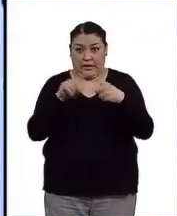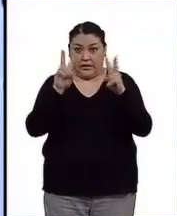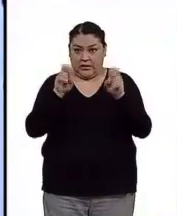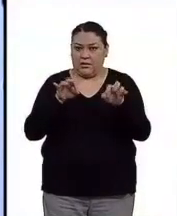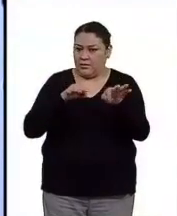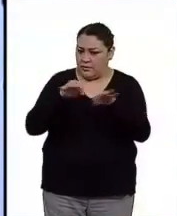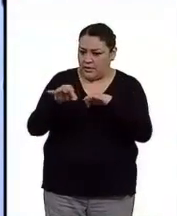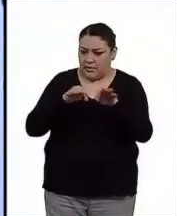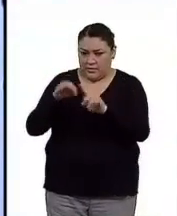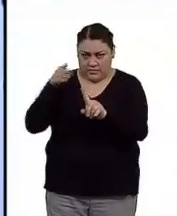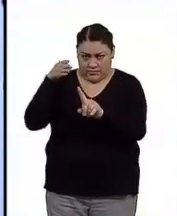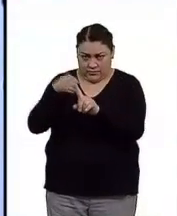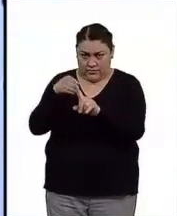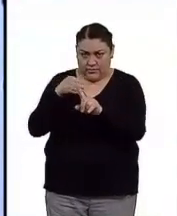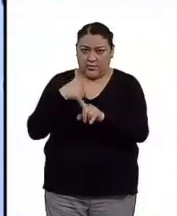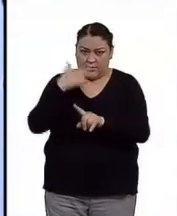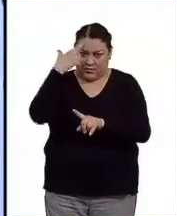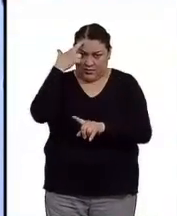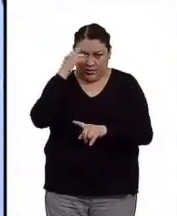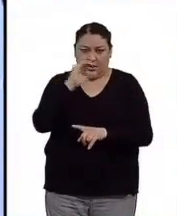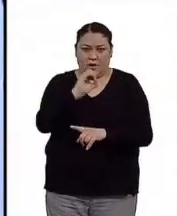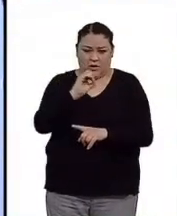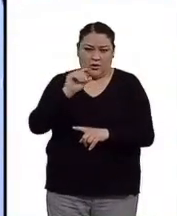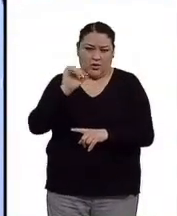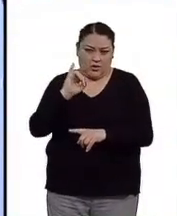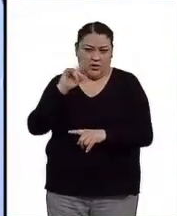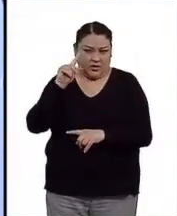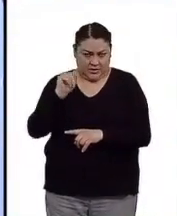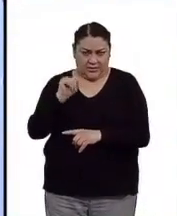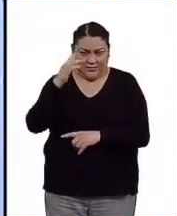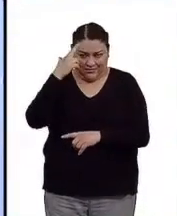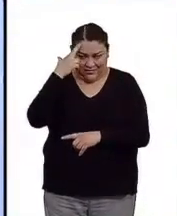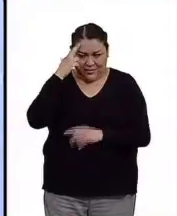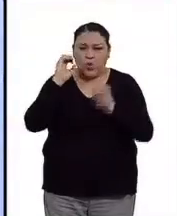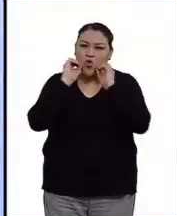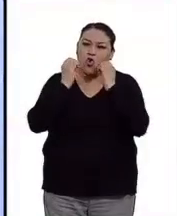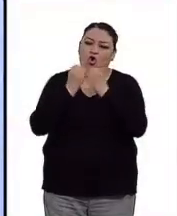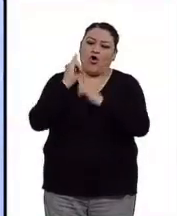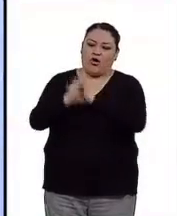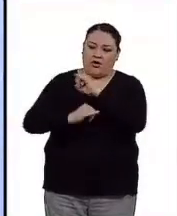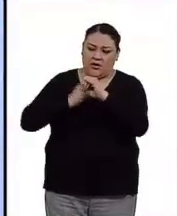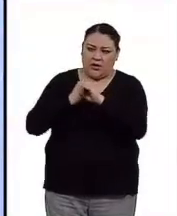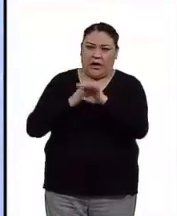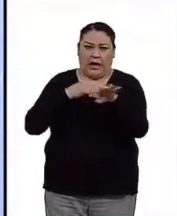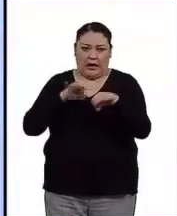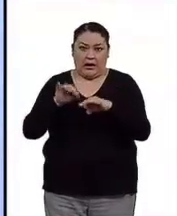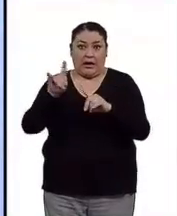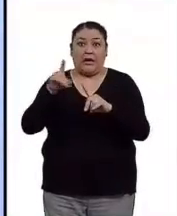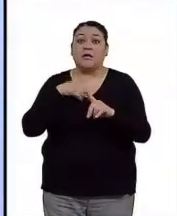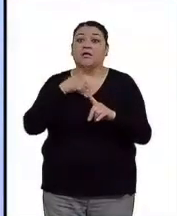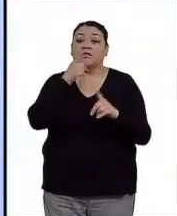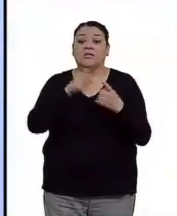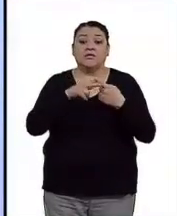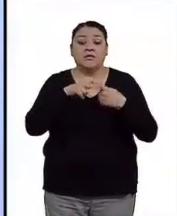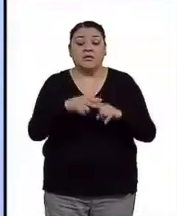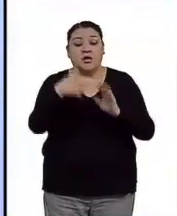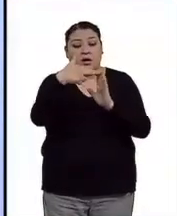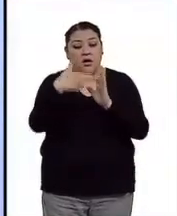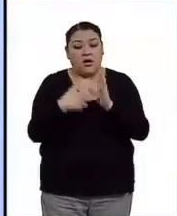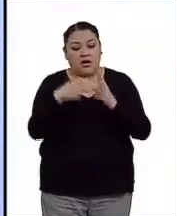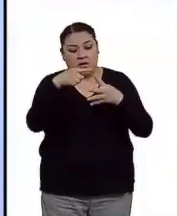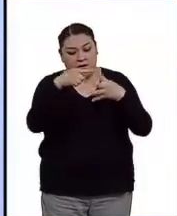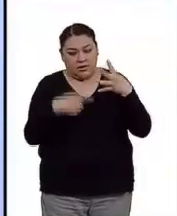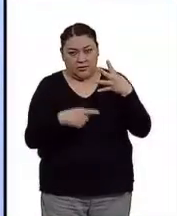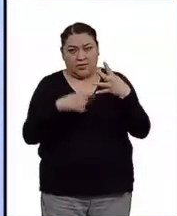O muy específicamente laboral con la Organización Internacional del Trabajo, que es quien ha sentado las bases mínimas, ¿no? Entendiendo que los